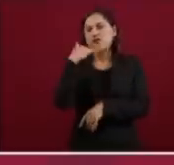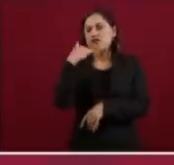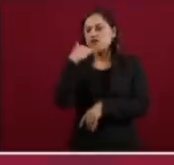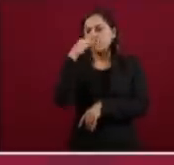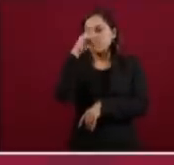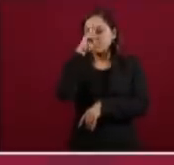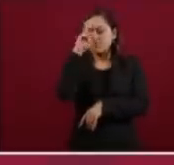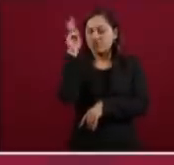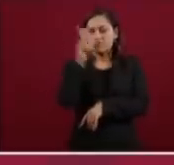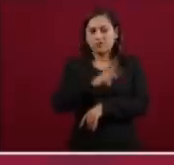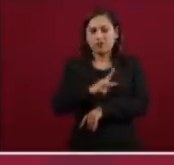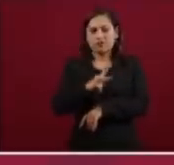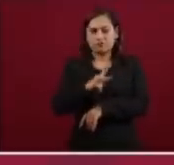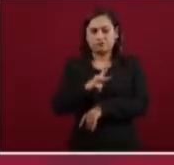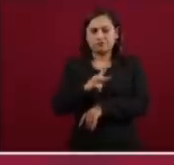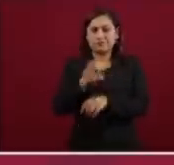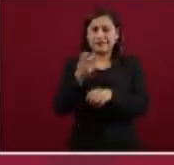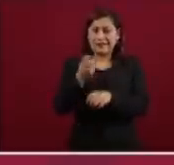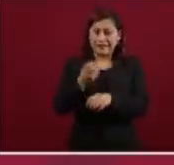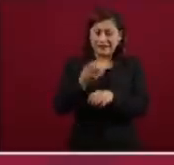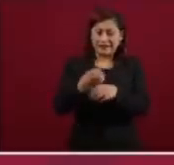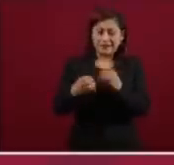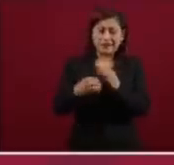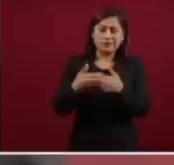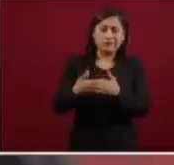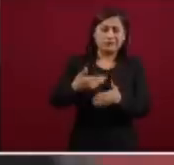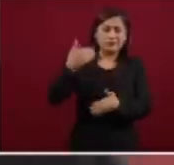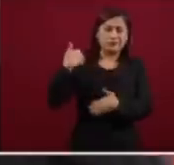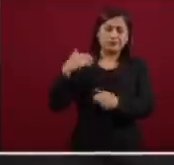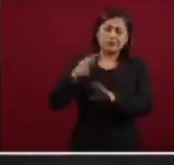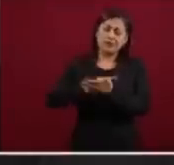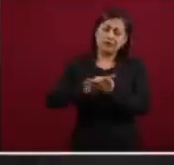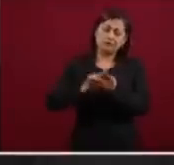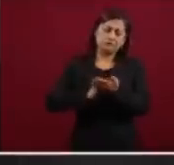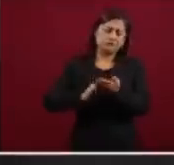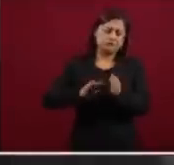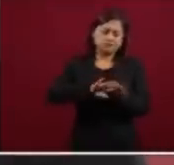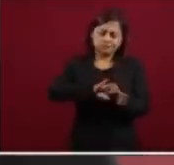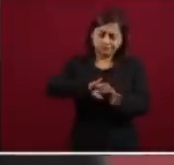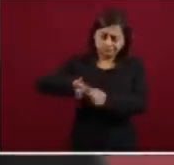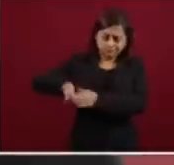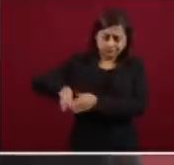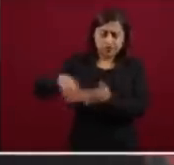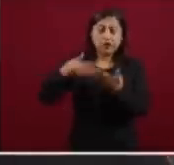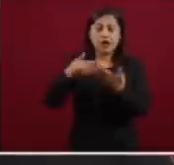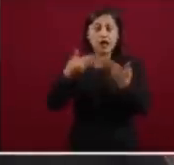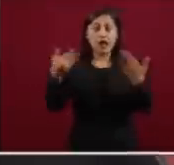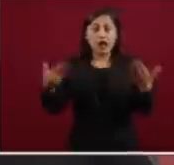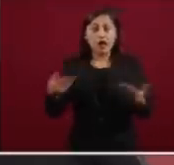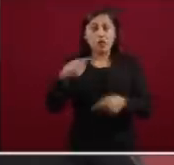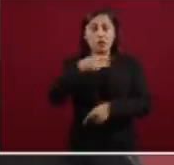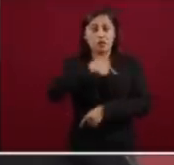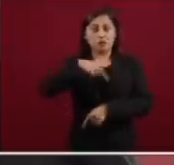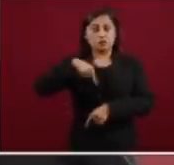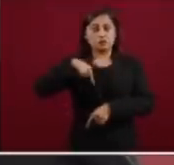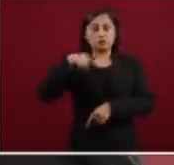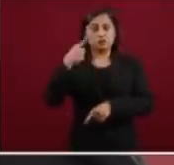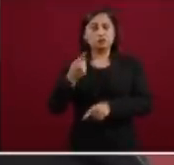entonces ya es uno en el caso no esto en el caso de méxico